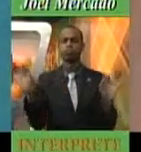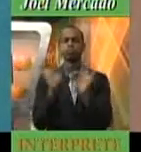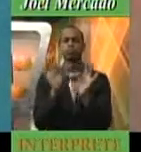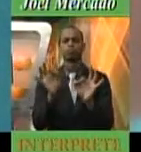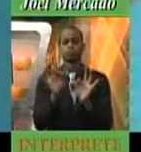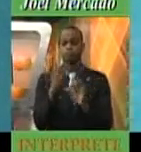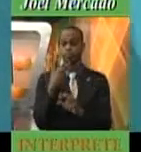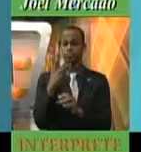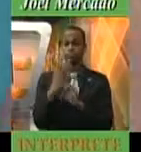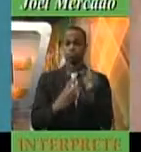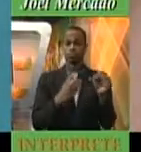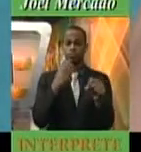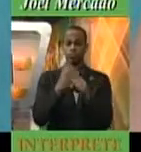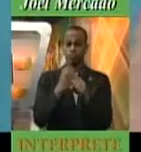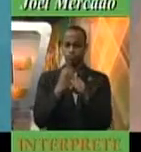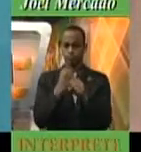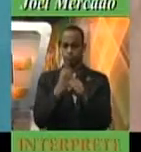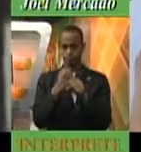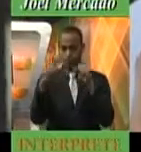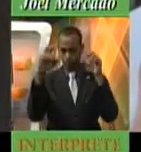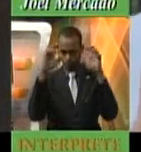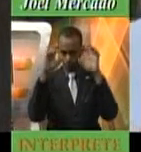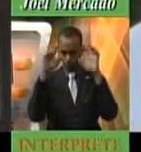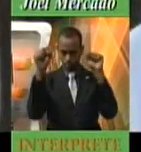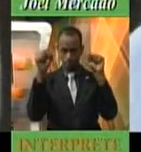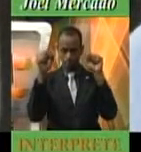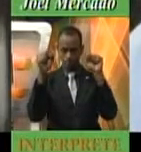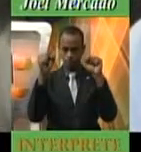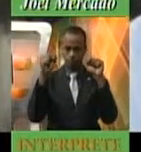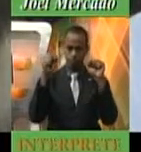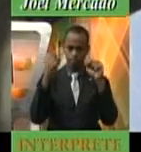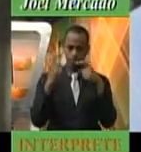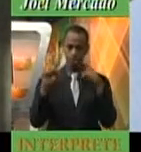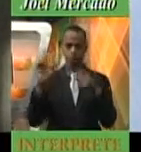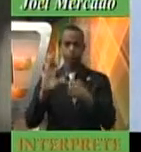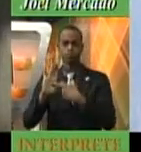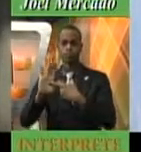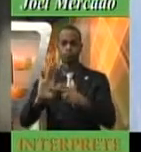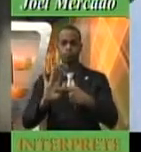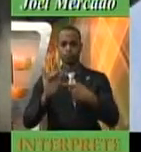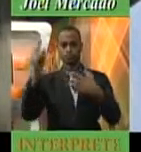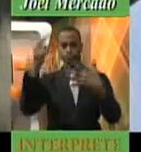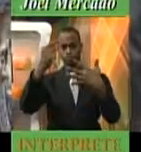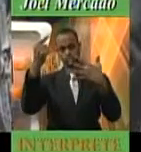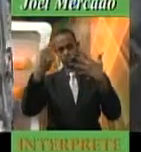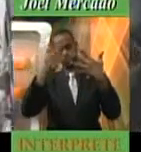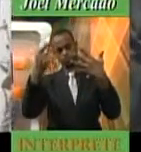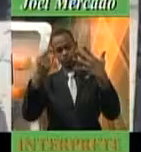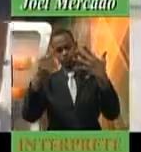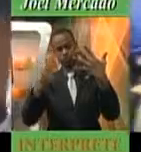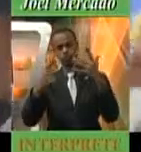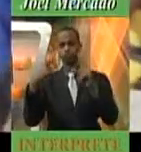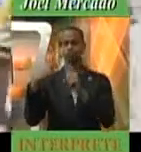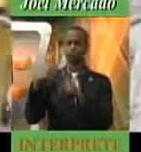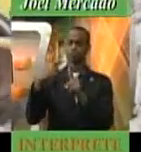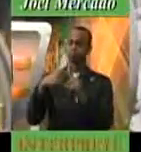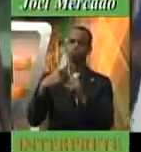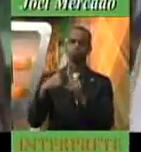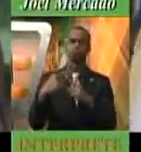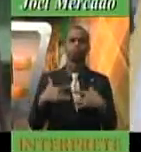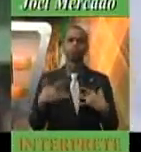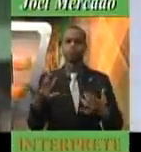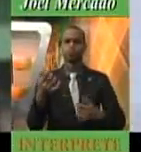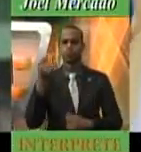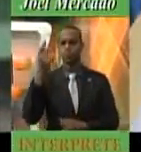en 4 años la presidencia logre mostrar resultados positivo, aparte de